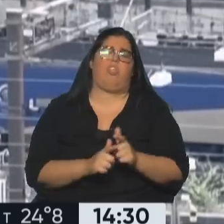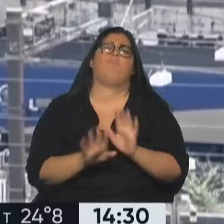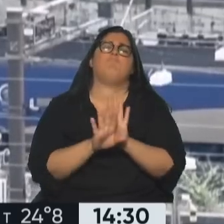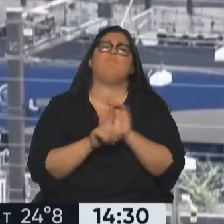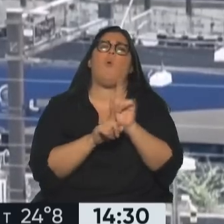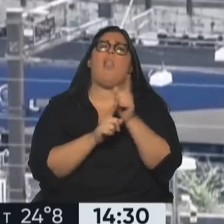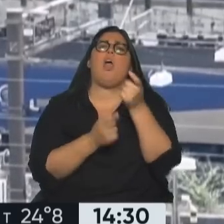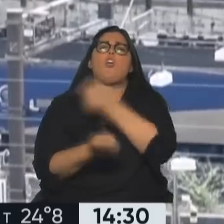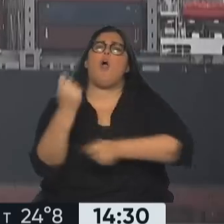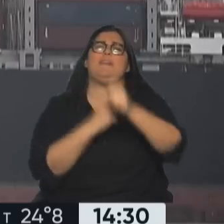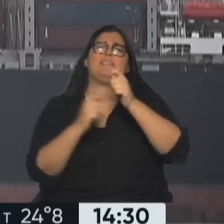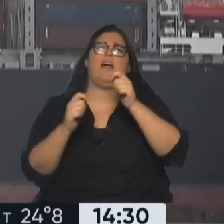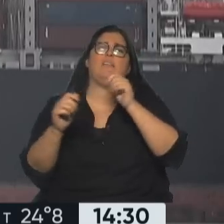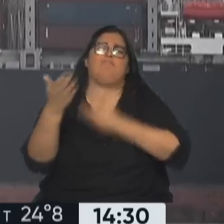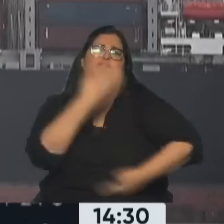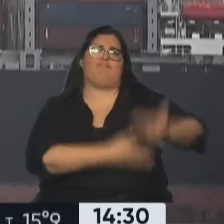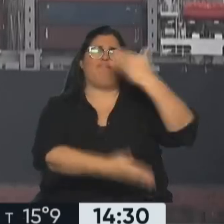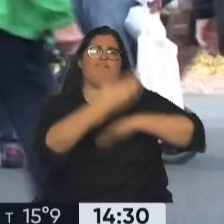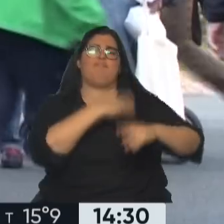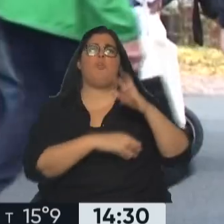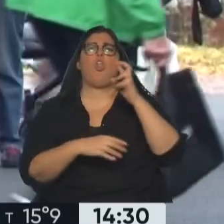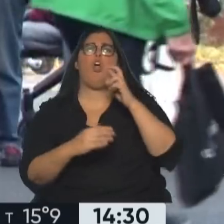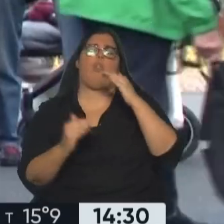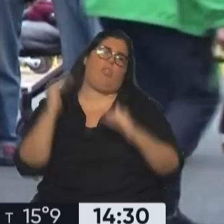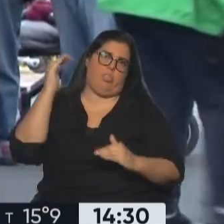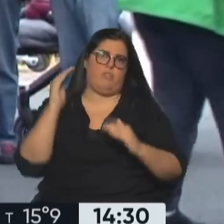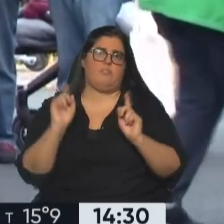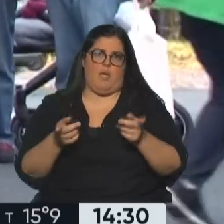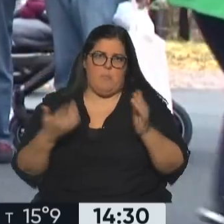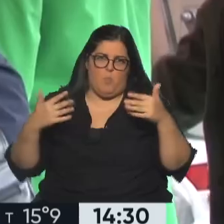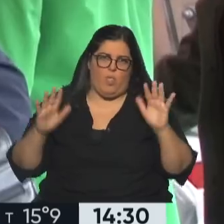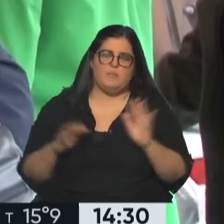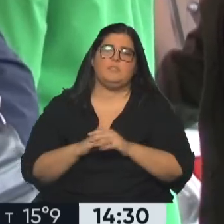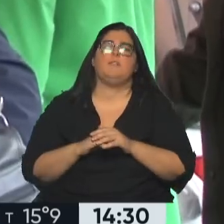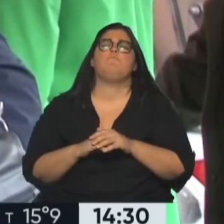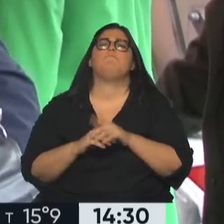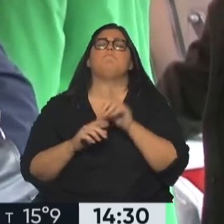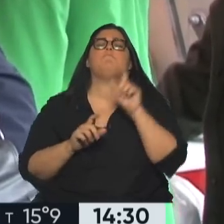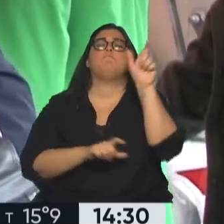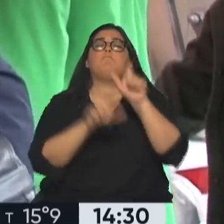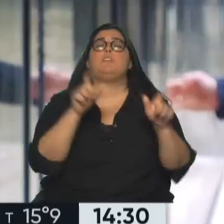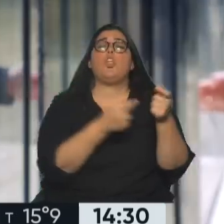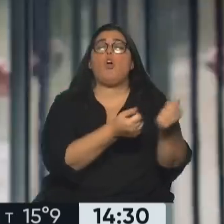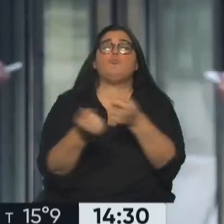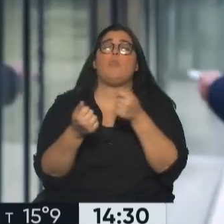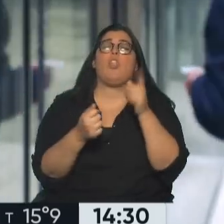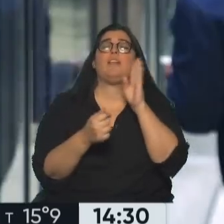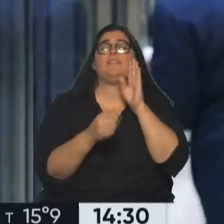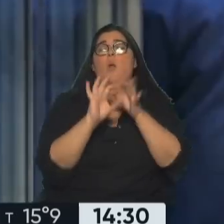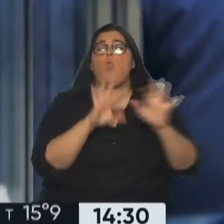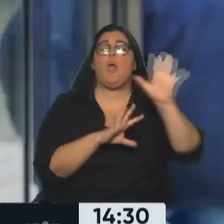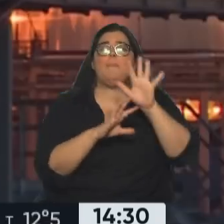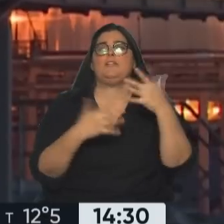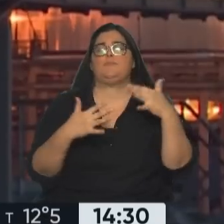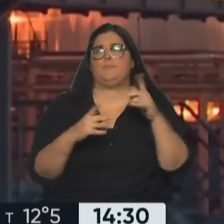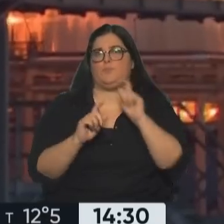su balanza comercial y pierde terreno frente al dólar. Las perspectivas para los consumidores europeos no son buenas. Rusia ya cortó